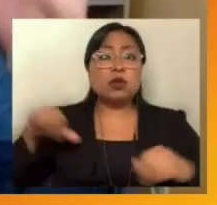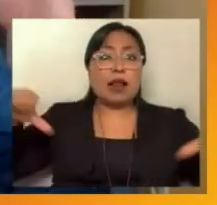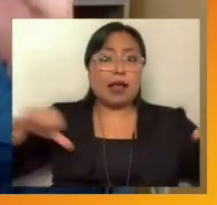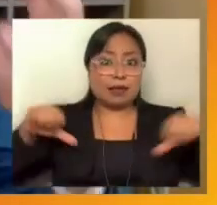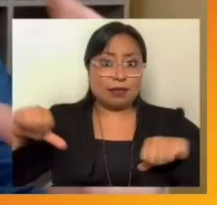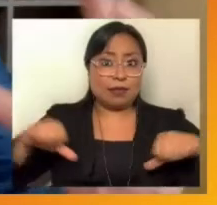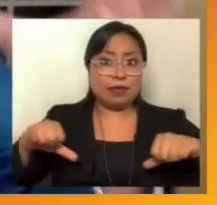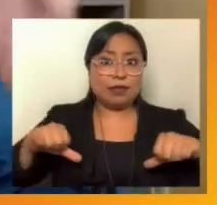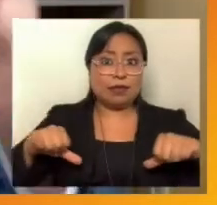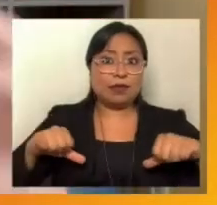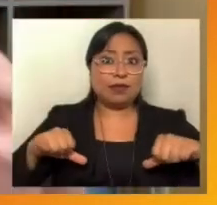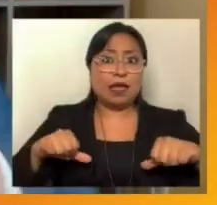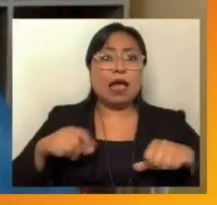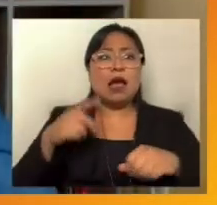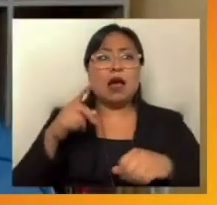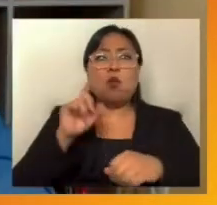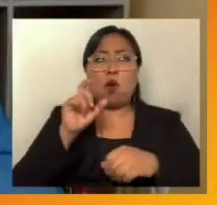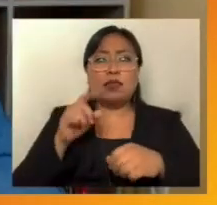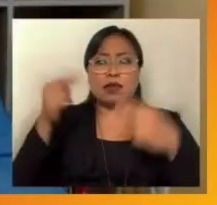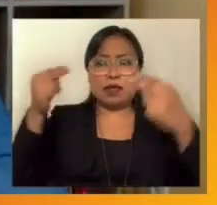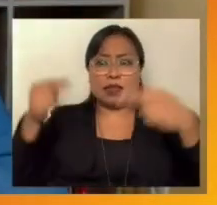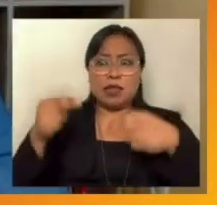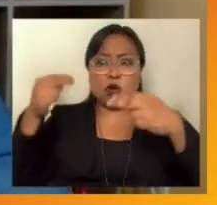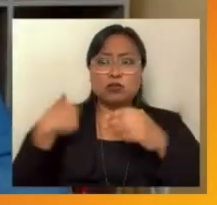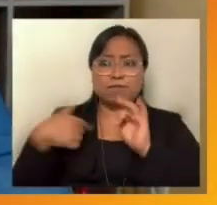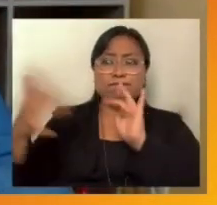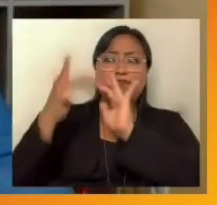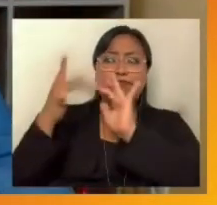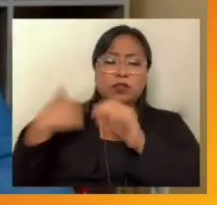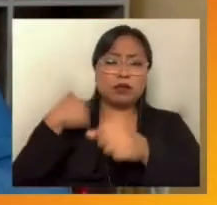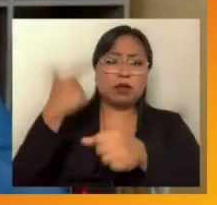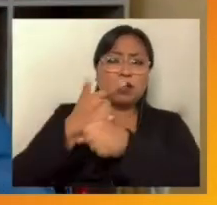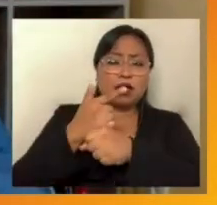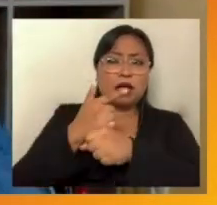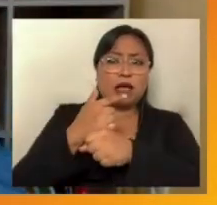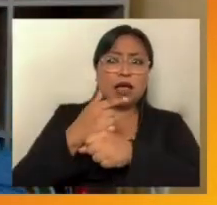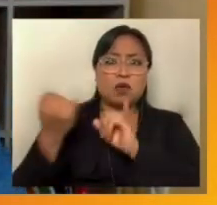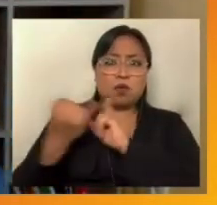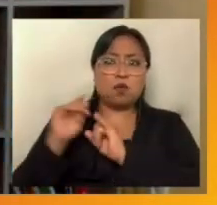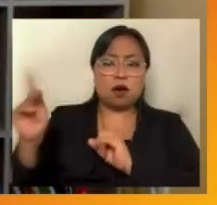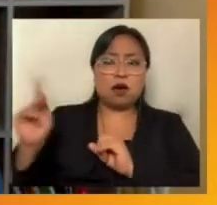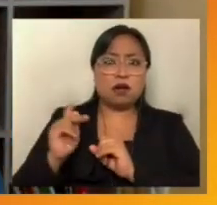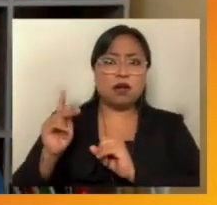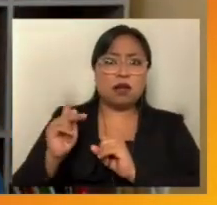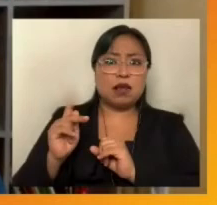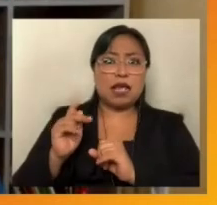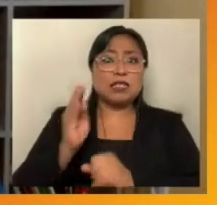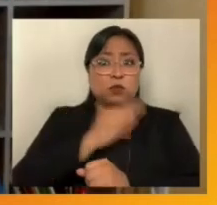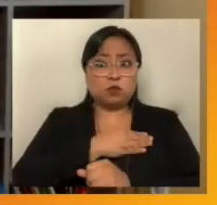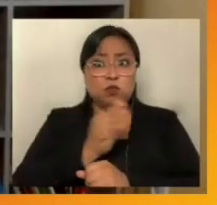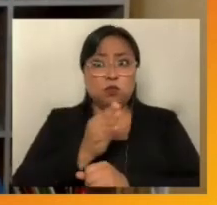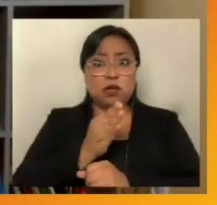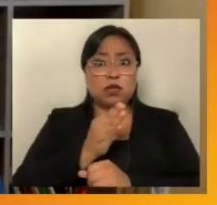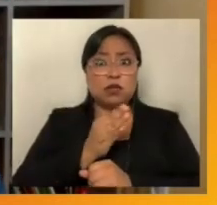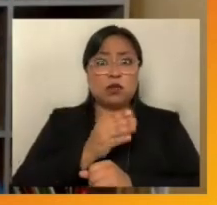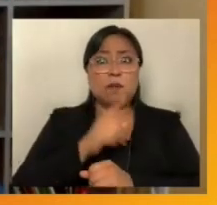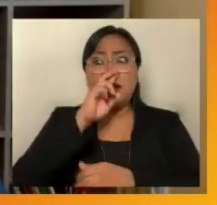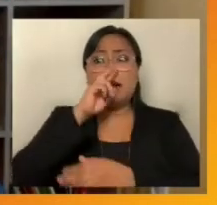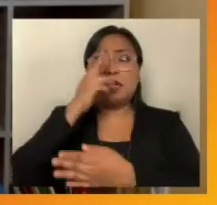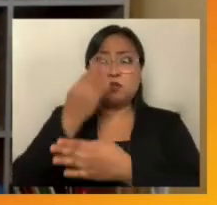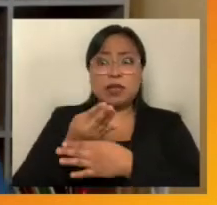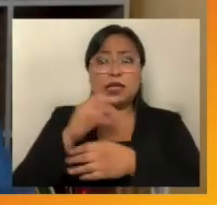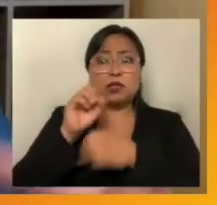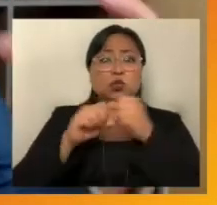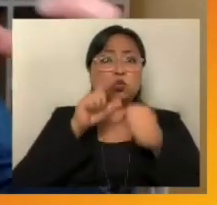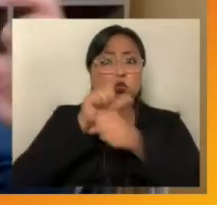empresa que lo ve, ¿se identifica con las actividades que está haciendo la ONG? ¿Podría ser buena para su responsabilidad social corporativa?